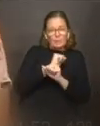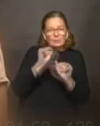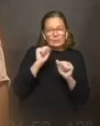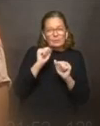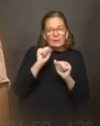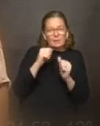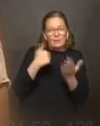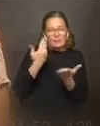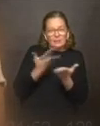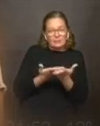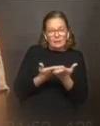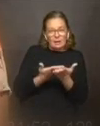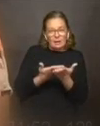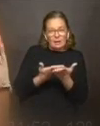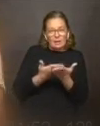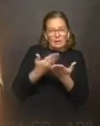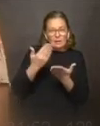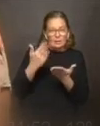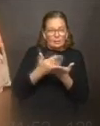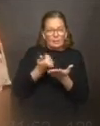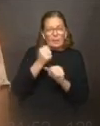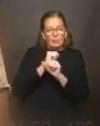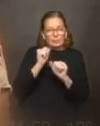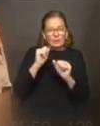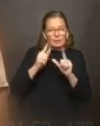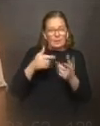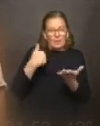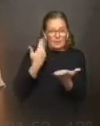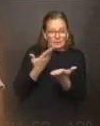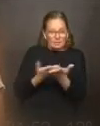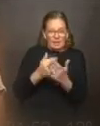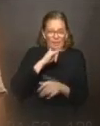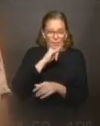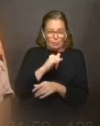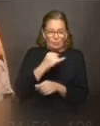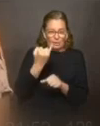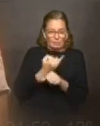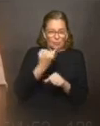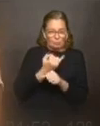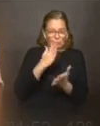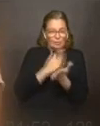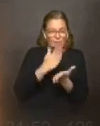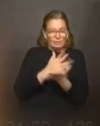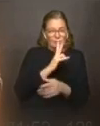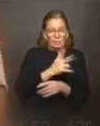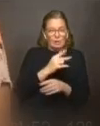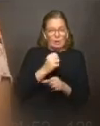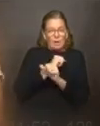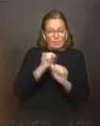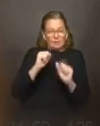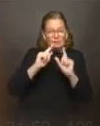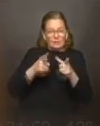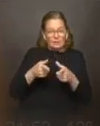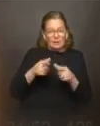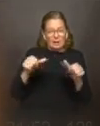de presentar un recurso de revocación y jerárquico, la posibilidad de presentar una denuncia ante el Instituto Nacional de Derechos Humanos, la posibilidad de ir a